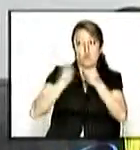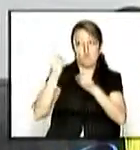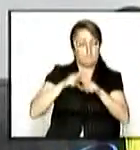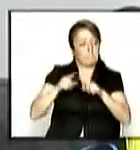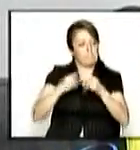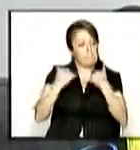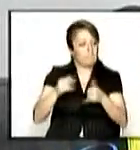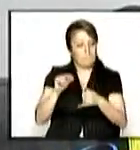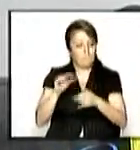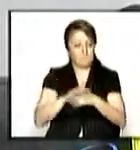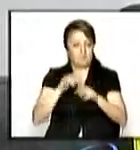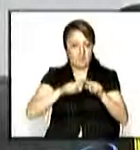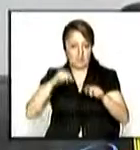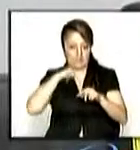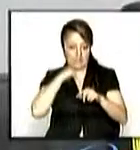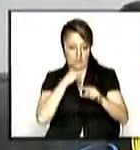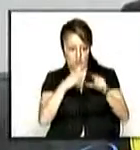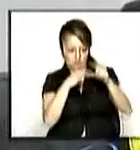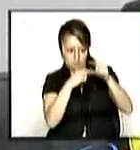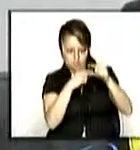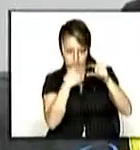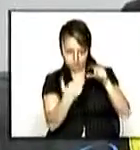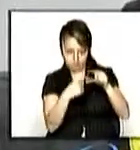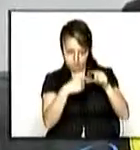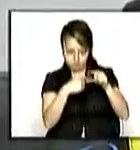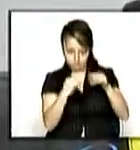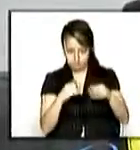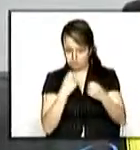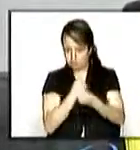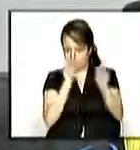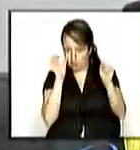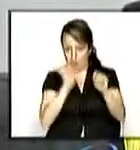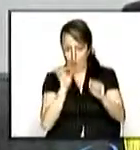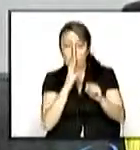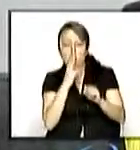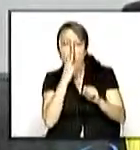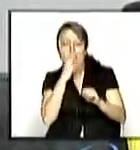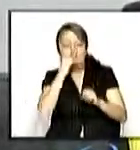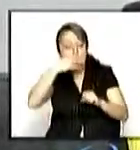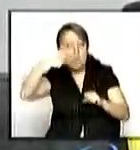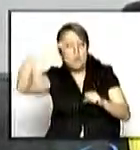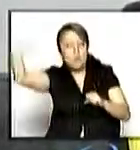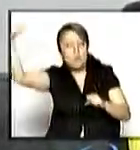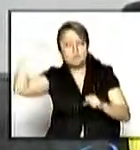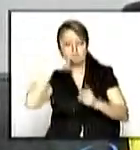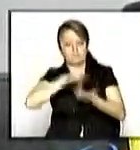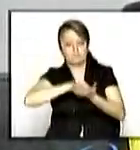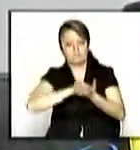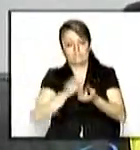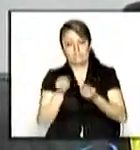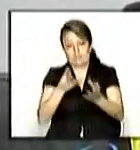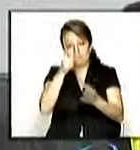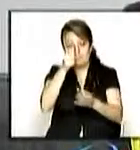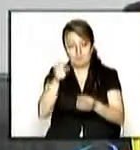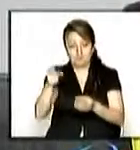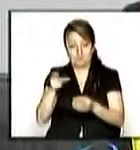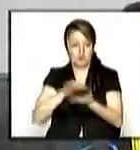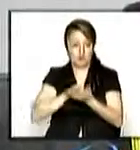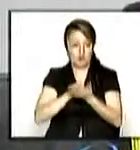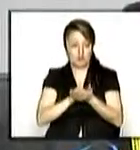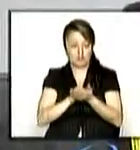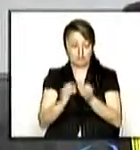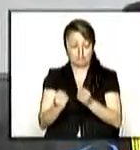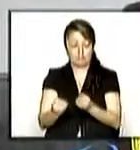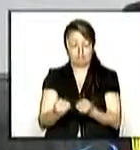encuentra en las baterías de las pilas, en el humo del cigarrillo, y que podría incluso formar una